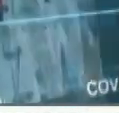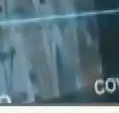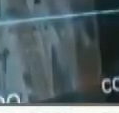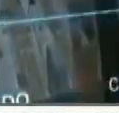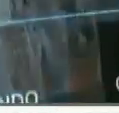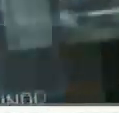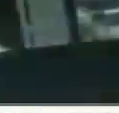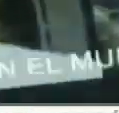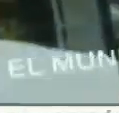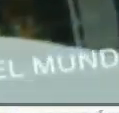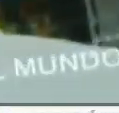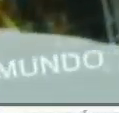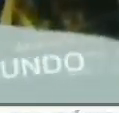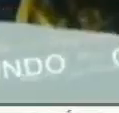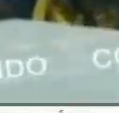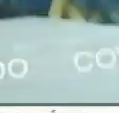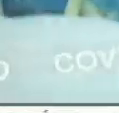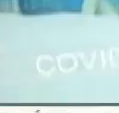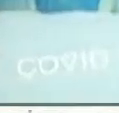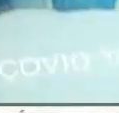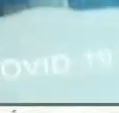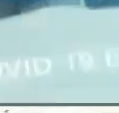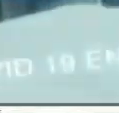COVID-19 en Colombia.